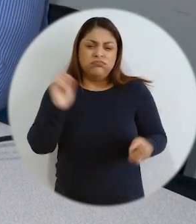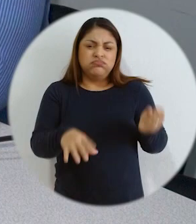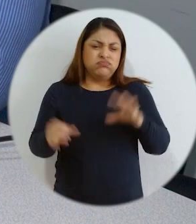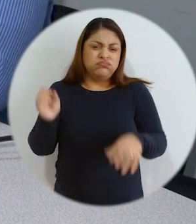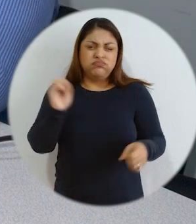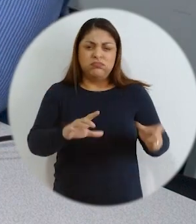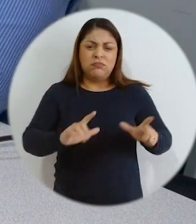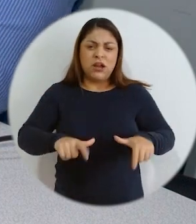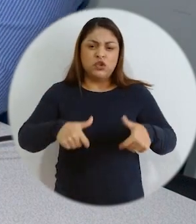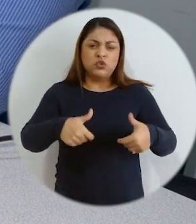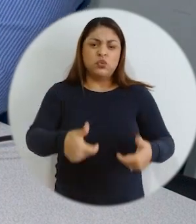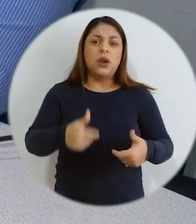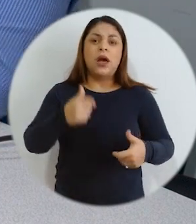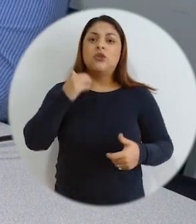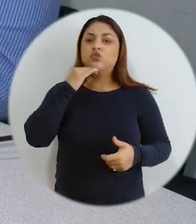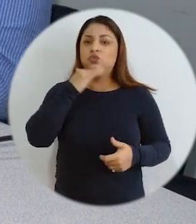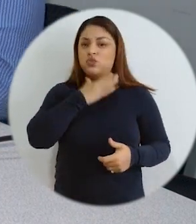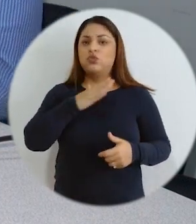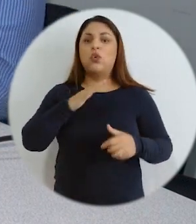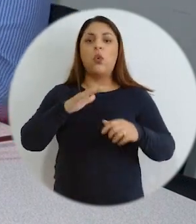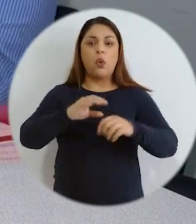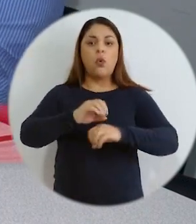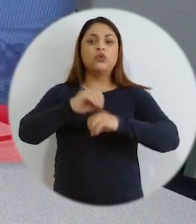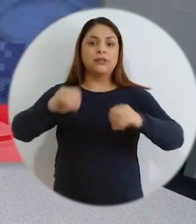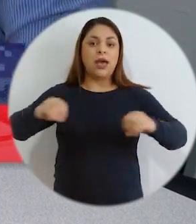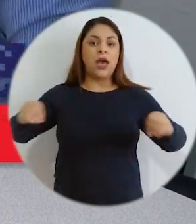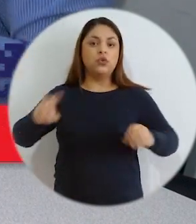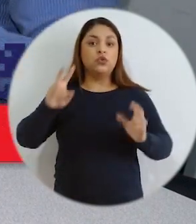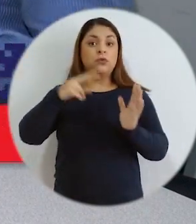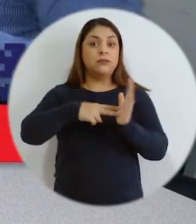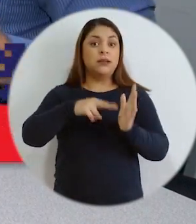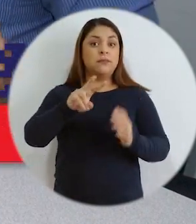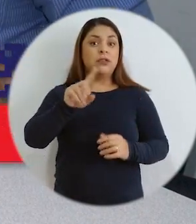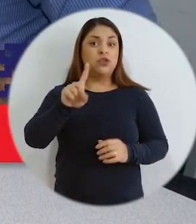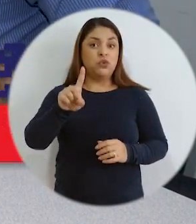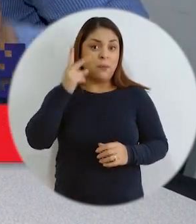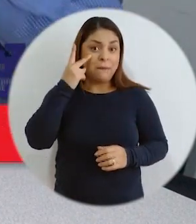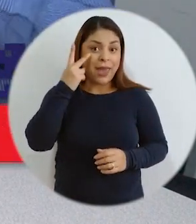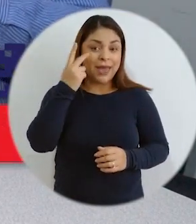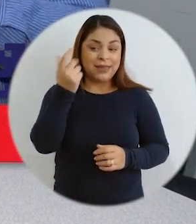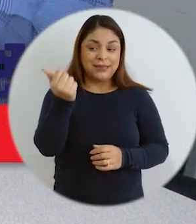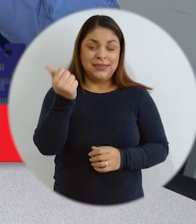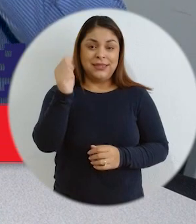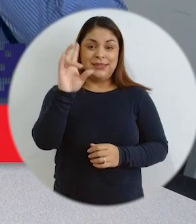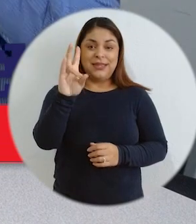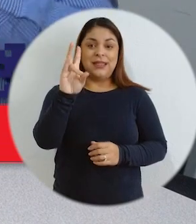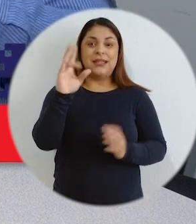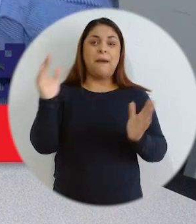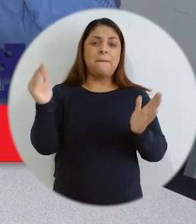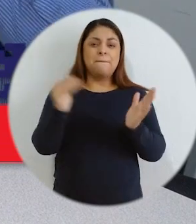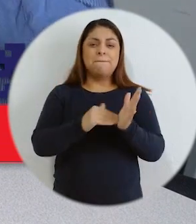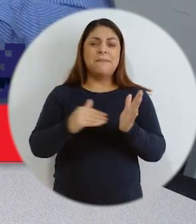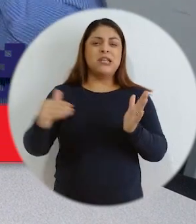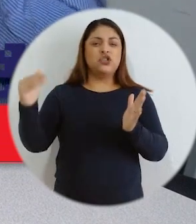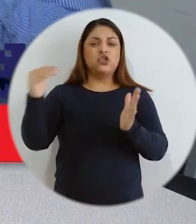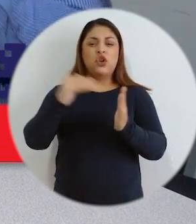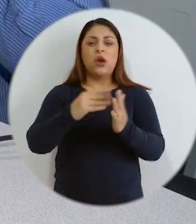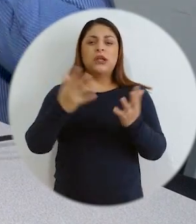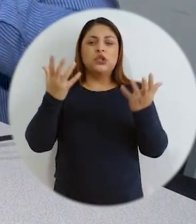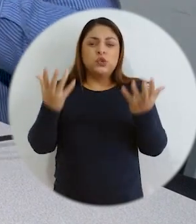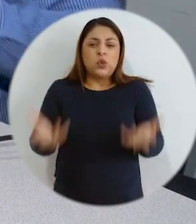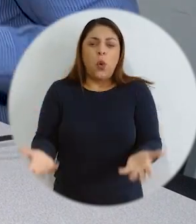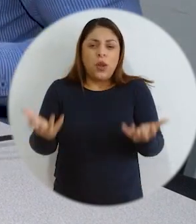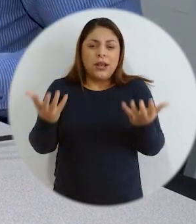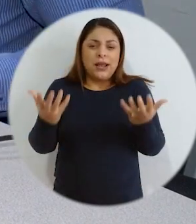sólidos contaminaban el océano en el 2021. Si no se toman acciones, esta cifra, escuchen bien, 17 millones